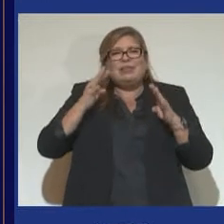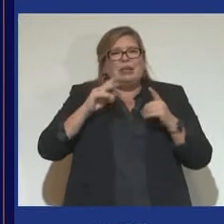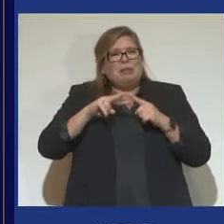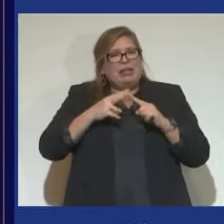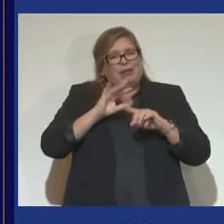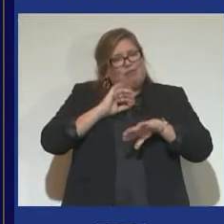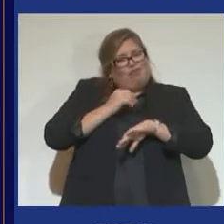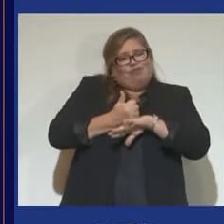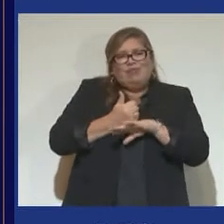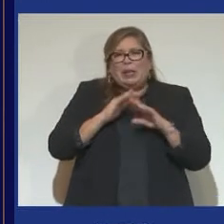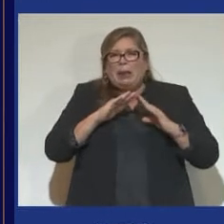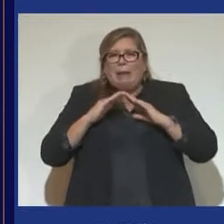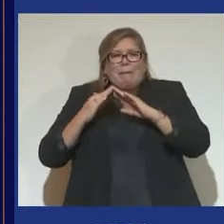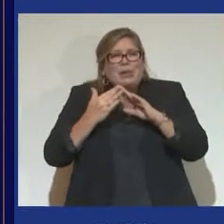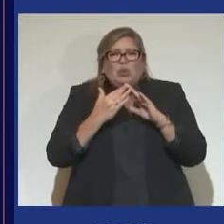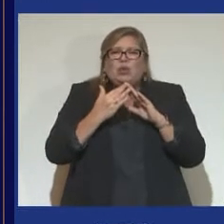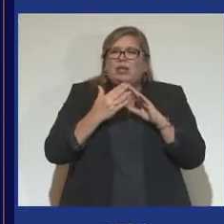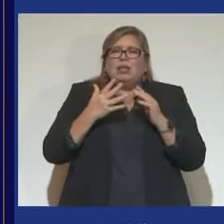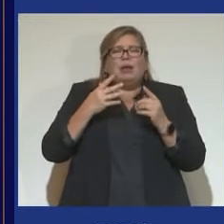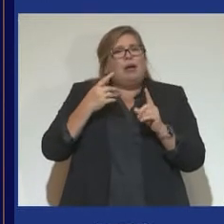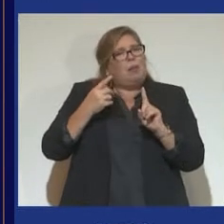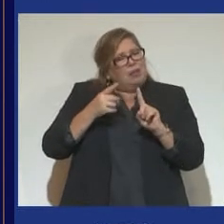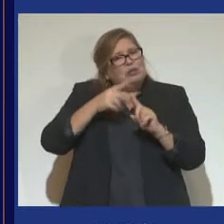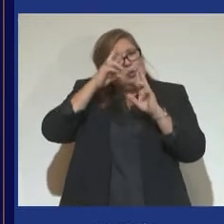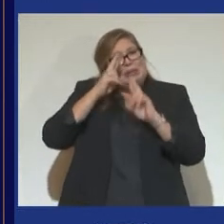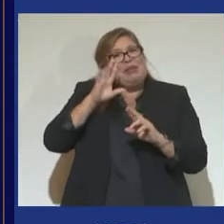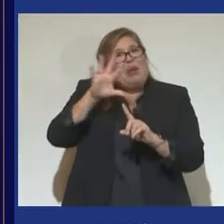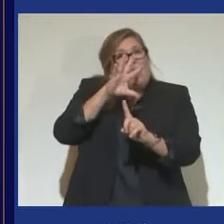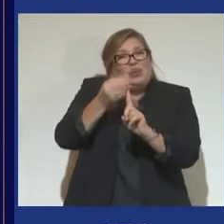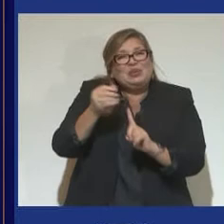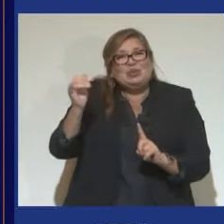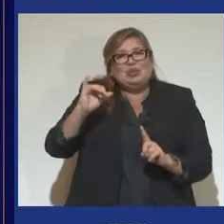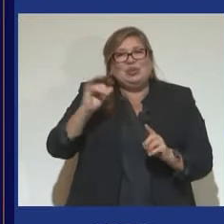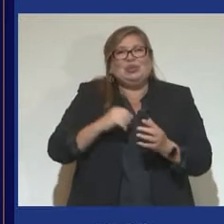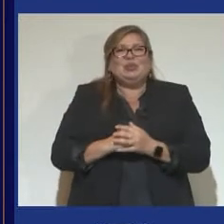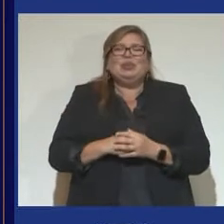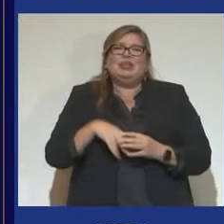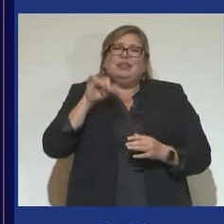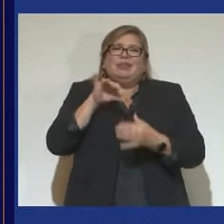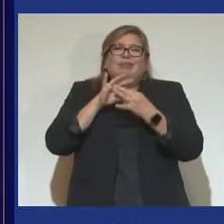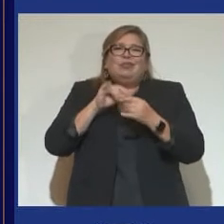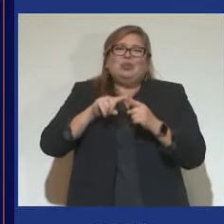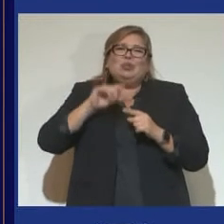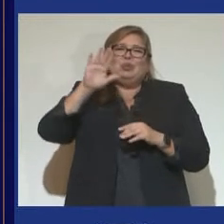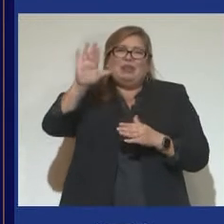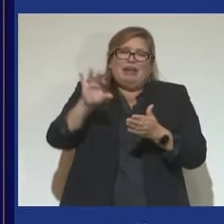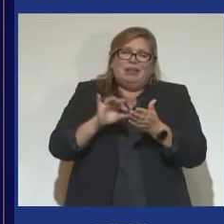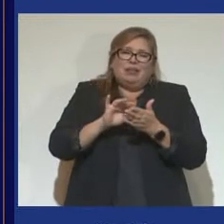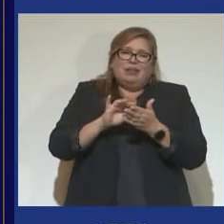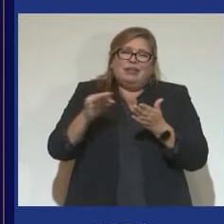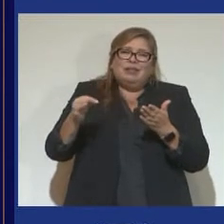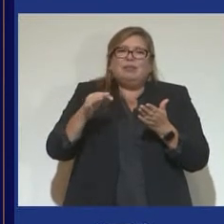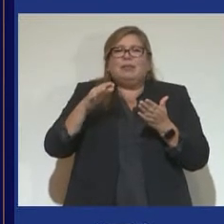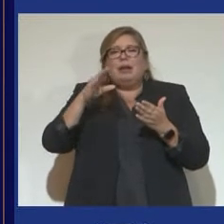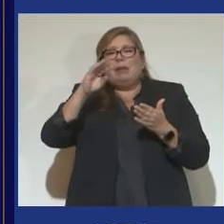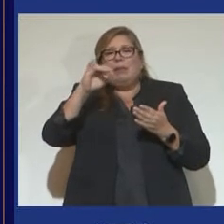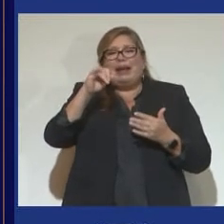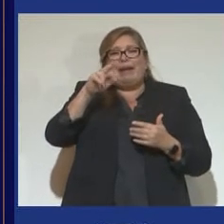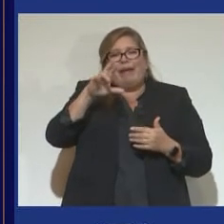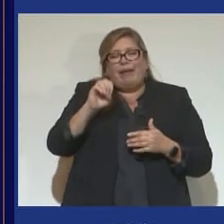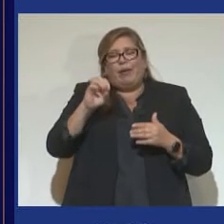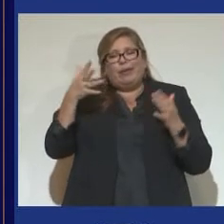comunidad más innovadora con estrategia de competición eso es lo que significa esa oficina de